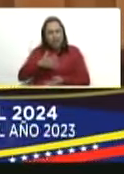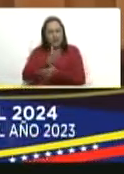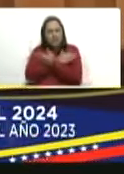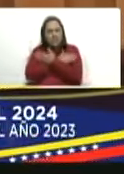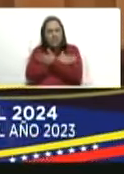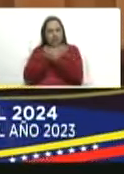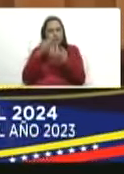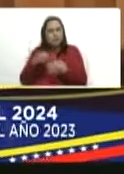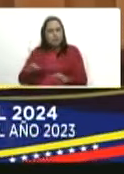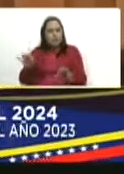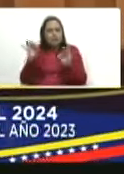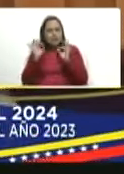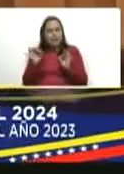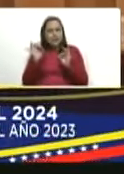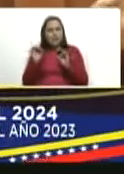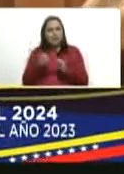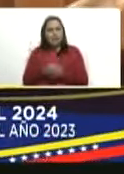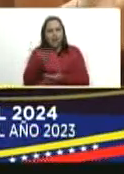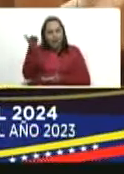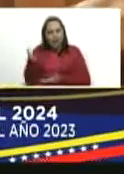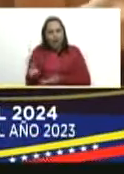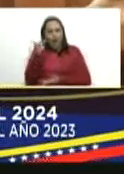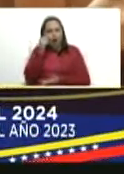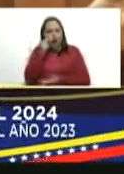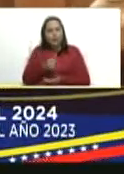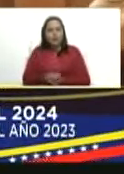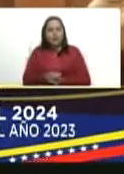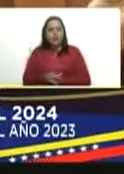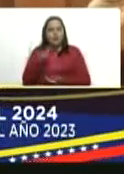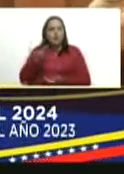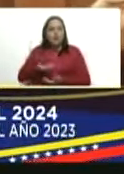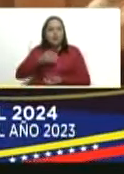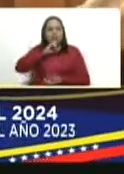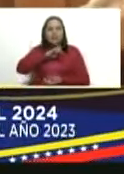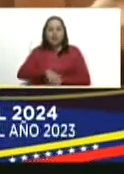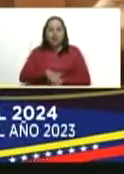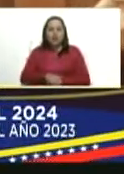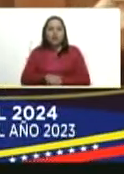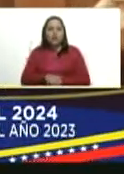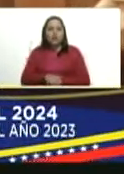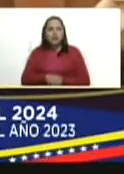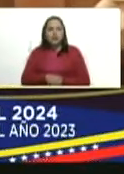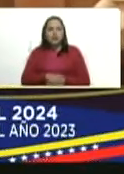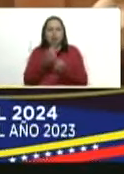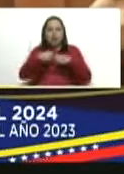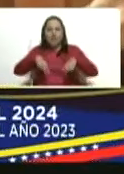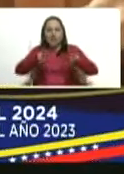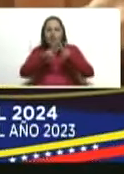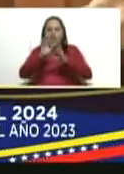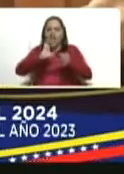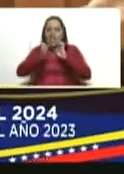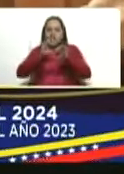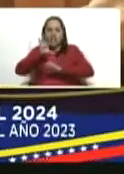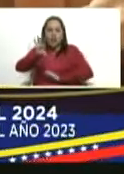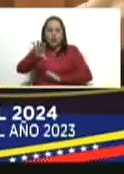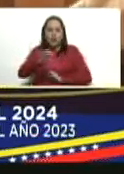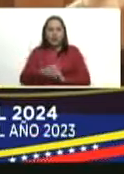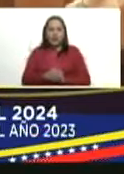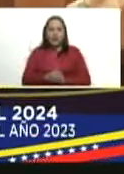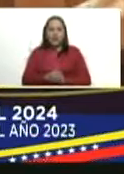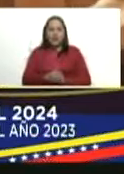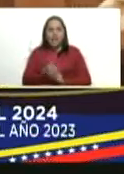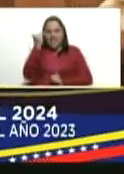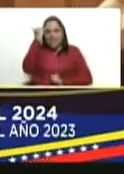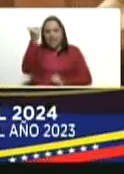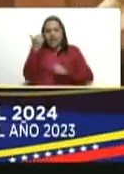especial a este hombre legendario de la moral republicana, de las